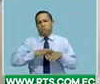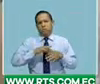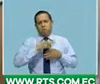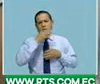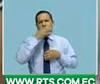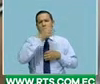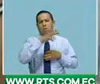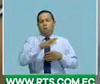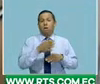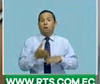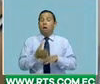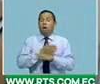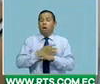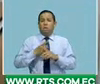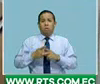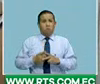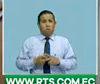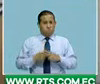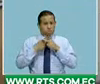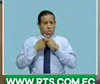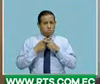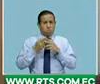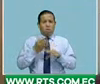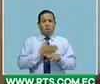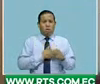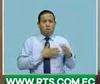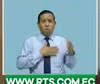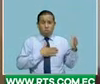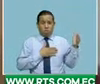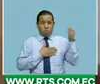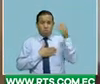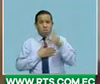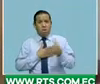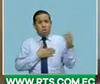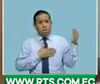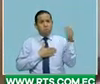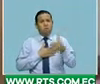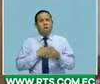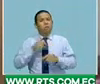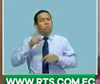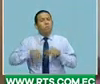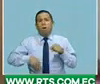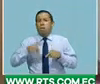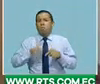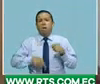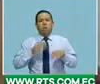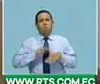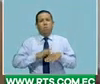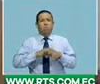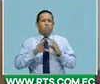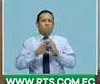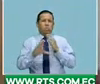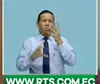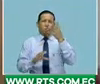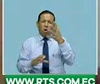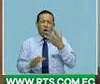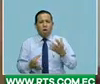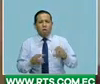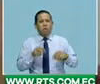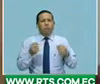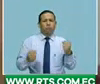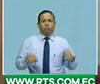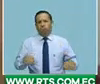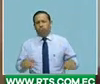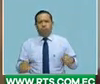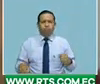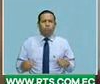Los primeros meses bastante difíciles porque no había transporte en cómo movilizar, me tenía que salir en moto, era bastante difícil. Los achaques,